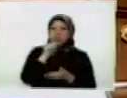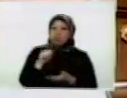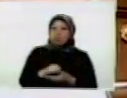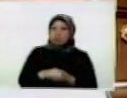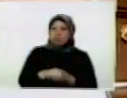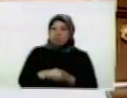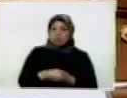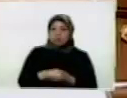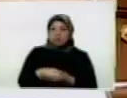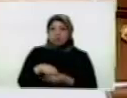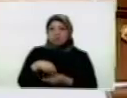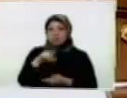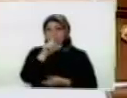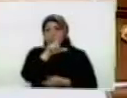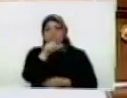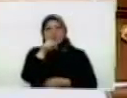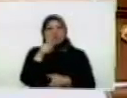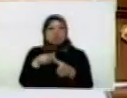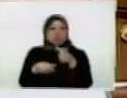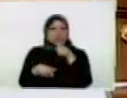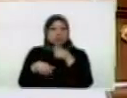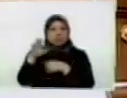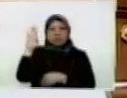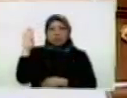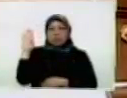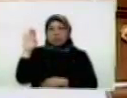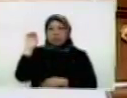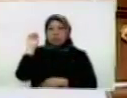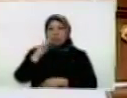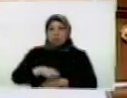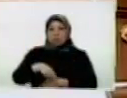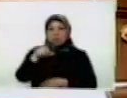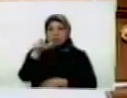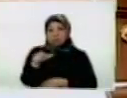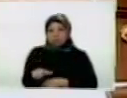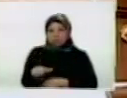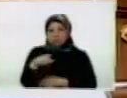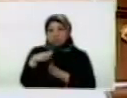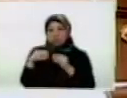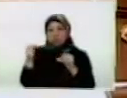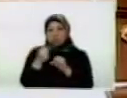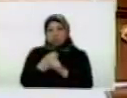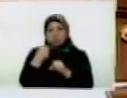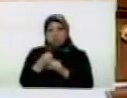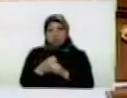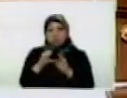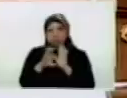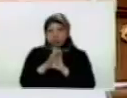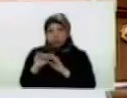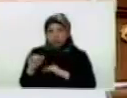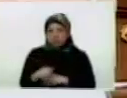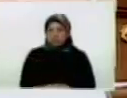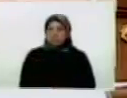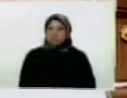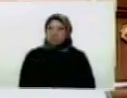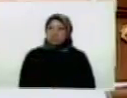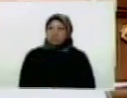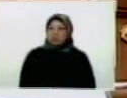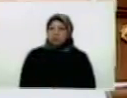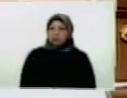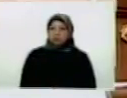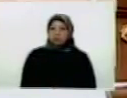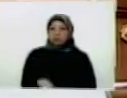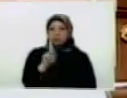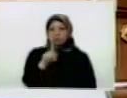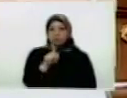a consideración esta propuesta, resultó aprobada por el Pleno de las y los constituyentes. Seguidamente,